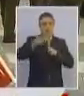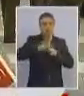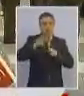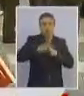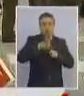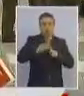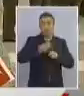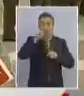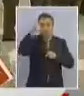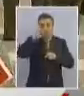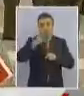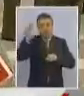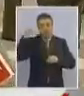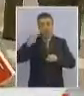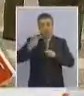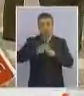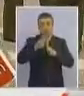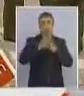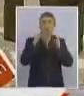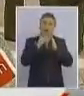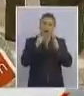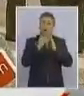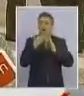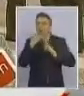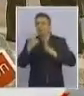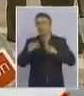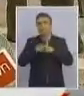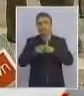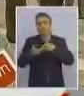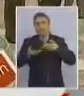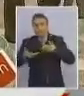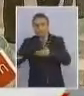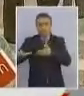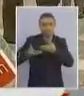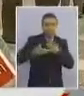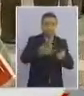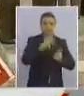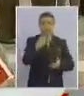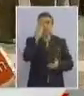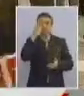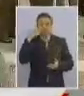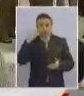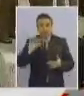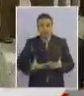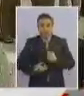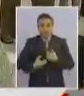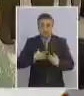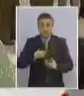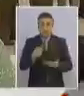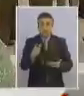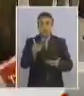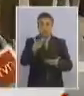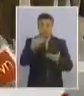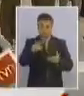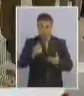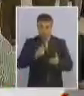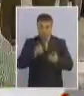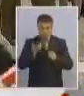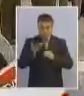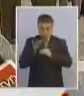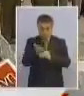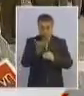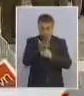un mes porque antes vivíamos en casa alojado dos semanas y esteban dos niñas y cumplir con los requisitos para poder posicionar